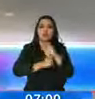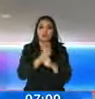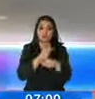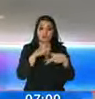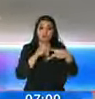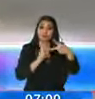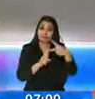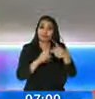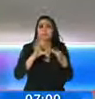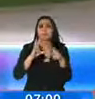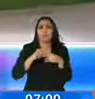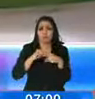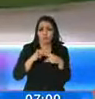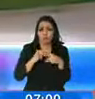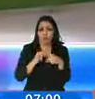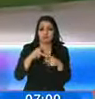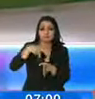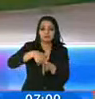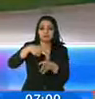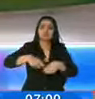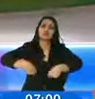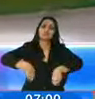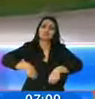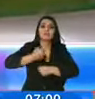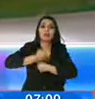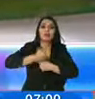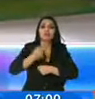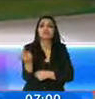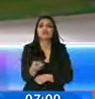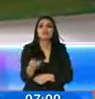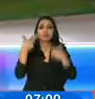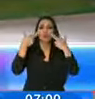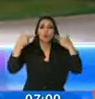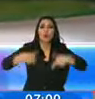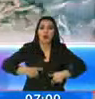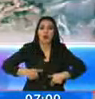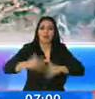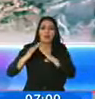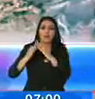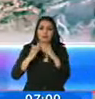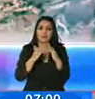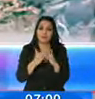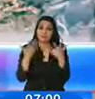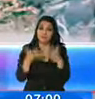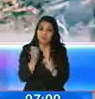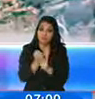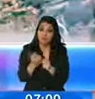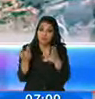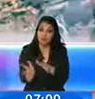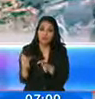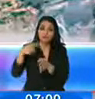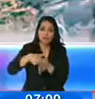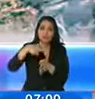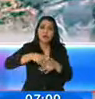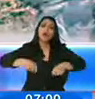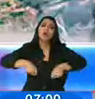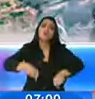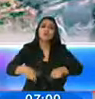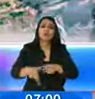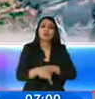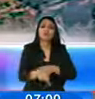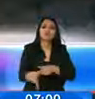la jornada de trabajo como guardias en un conjunto residencial. Habían avanzado pocos kilómetros en la motocicleta y la muerte los